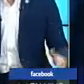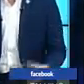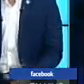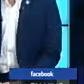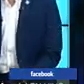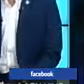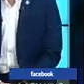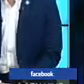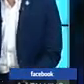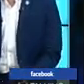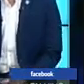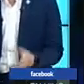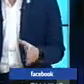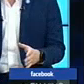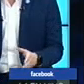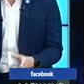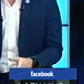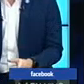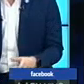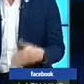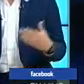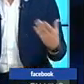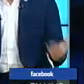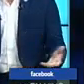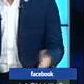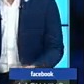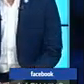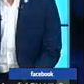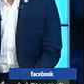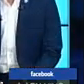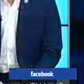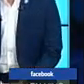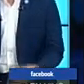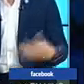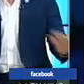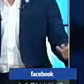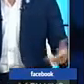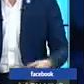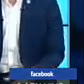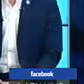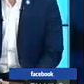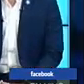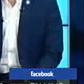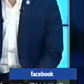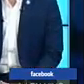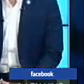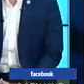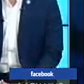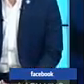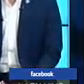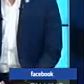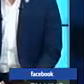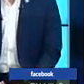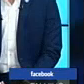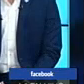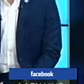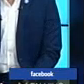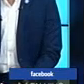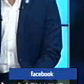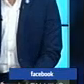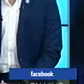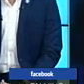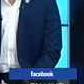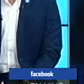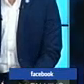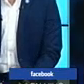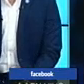importancia de incidir en la política. Tomé la decisión de participar en mi primera intervención como candidato para el